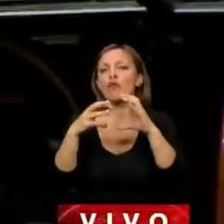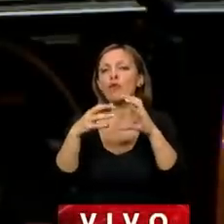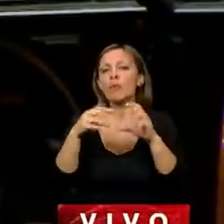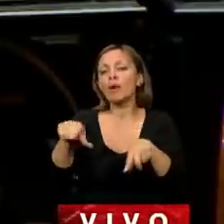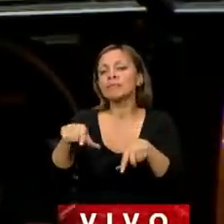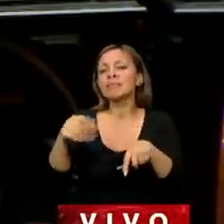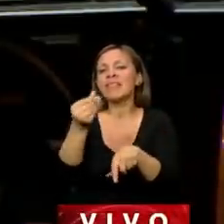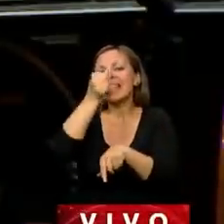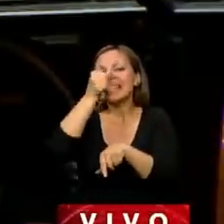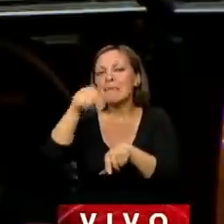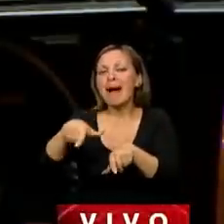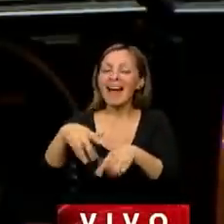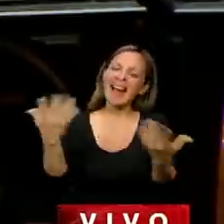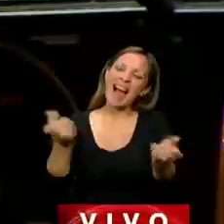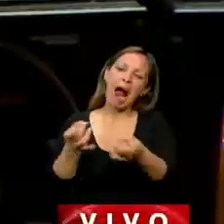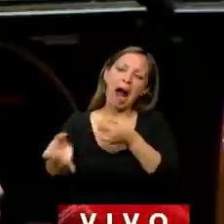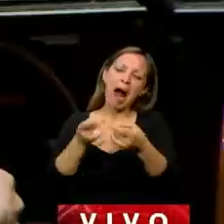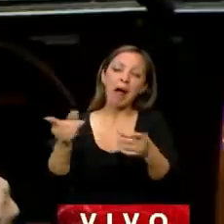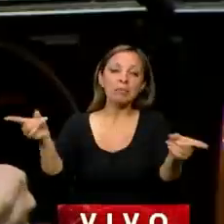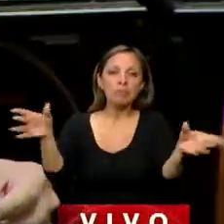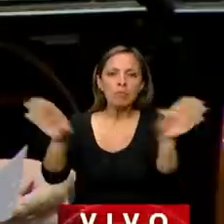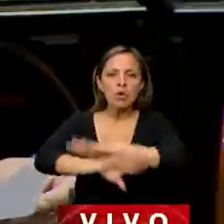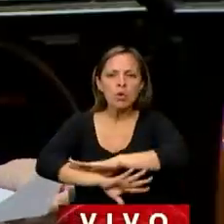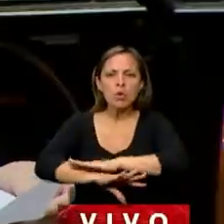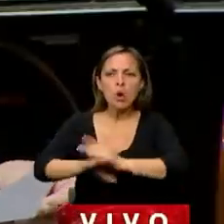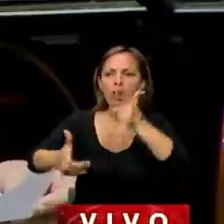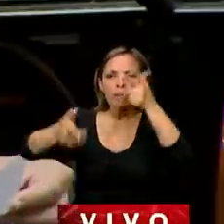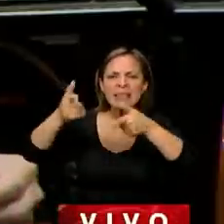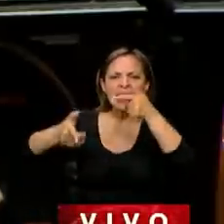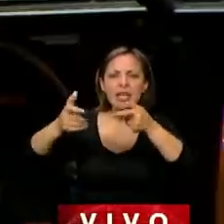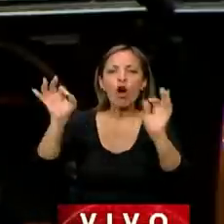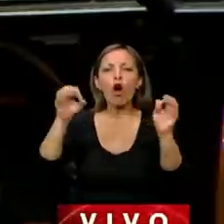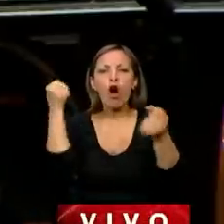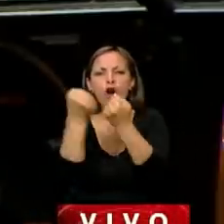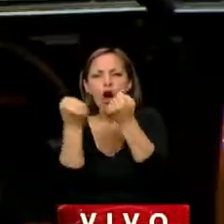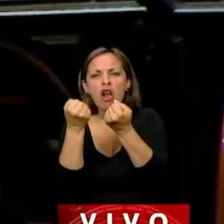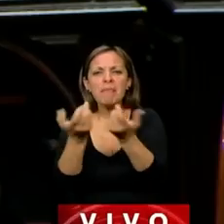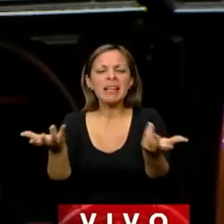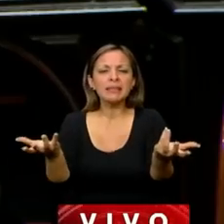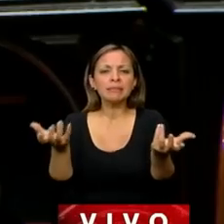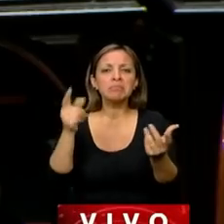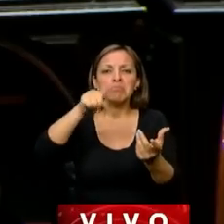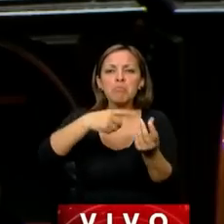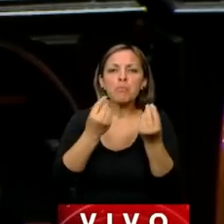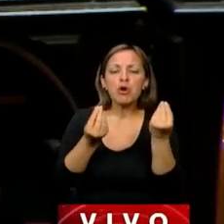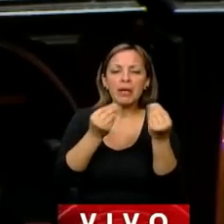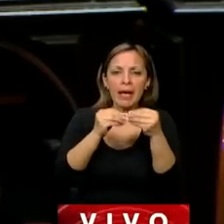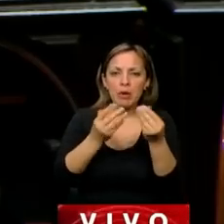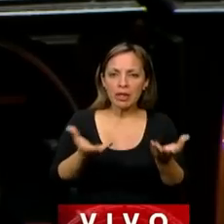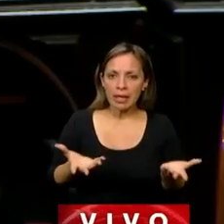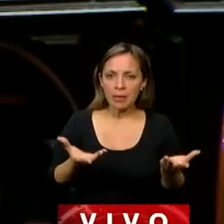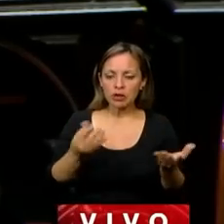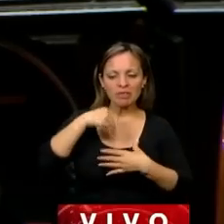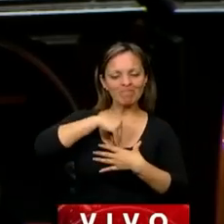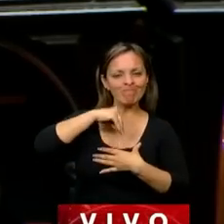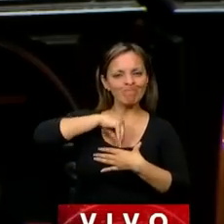que debería terminar con una cargada, termina a los golpes o a los tiros. Y eso es por varias razones. Por